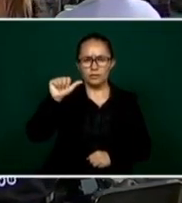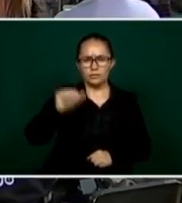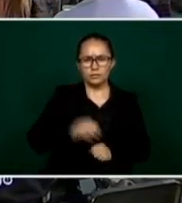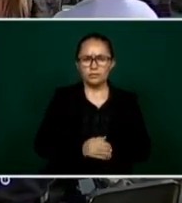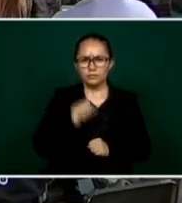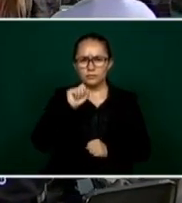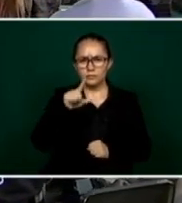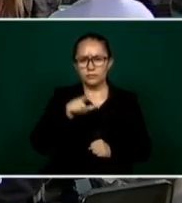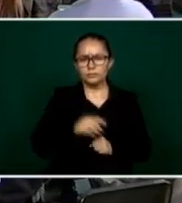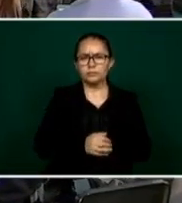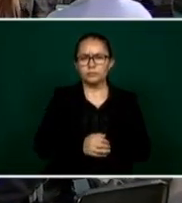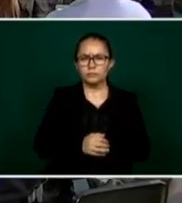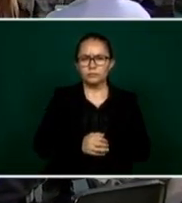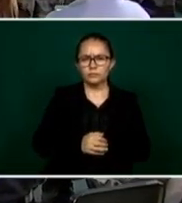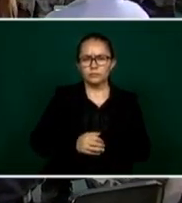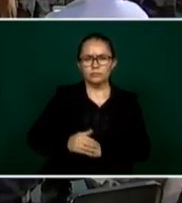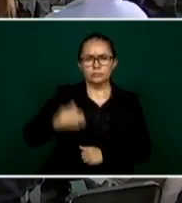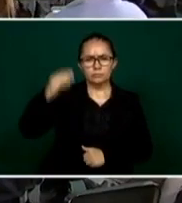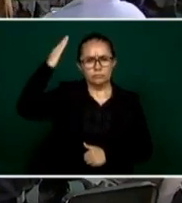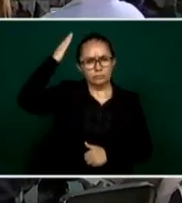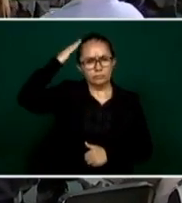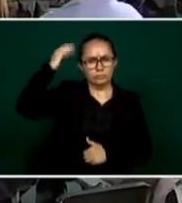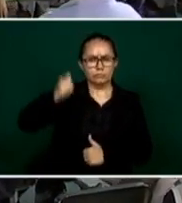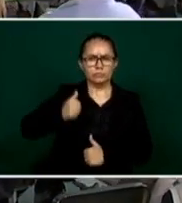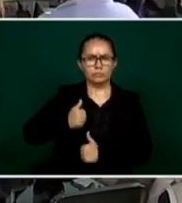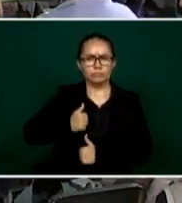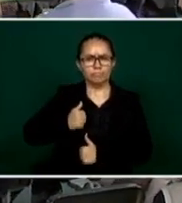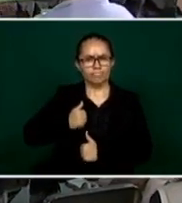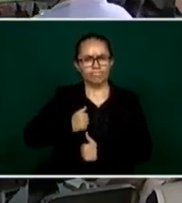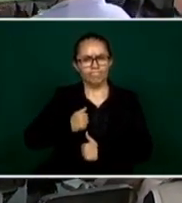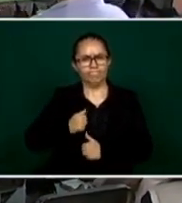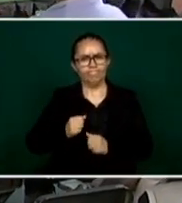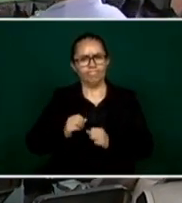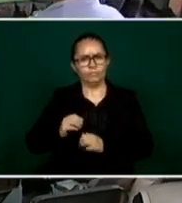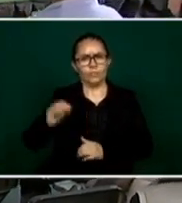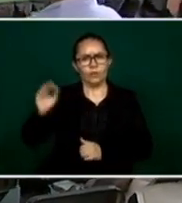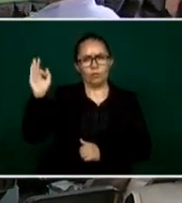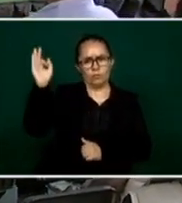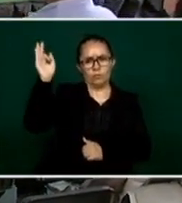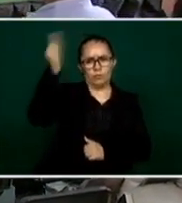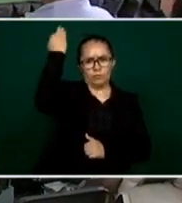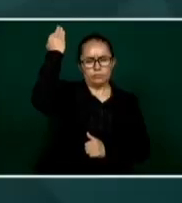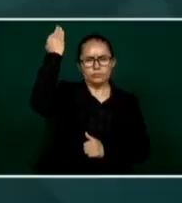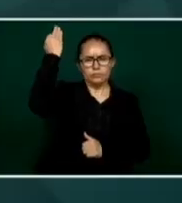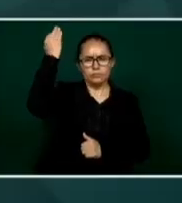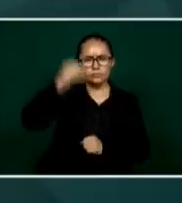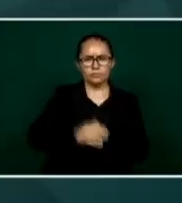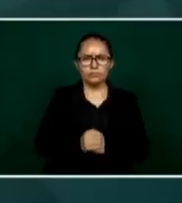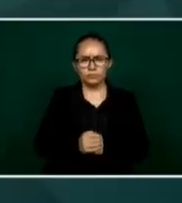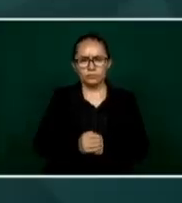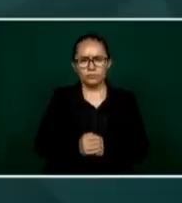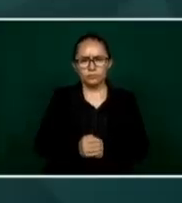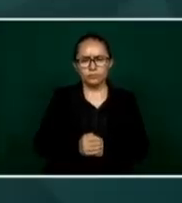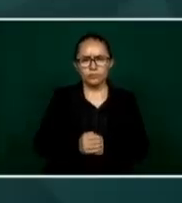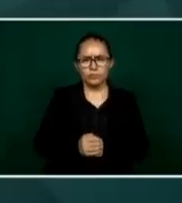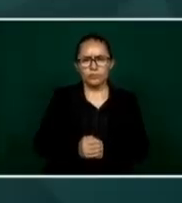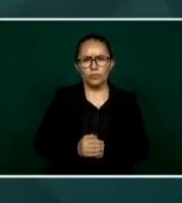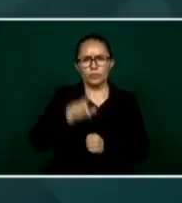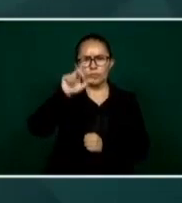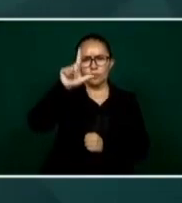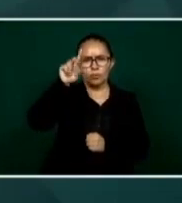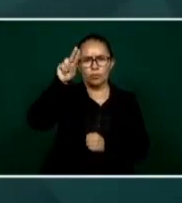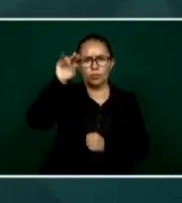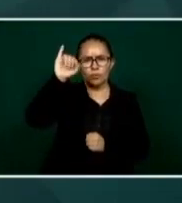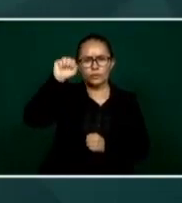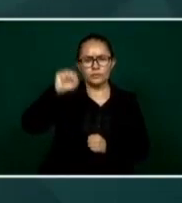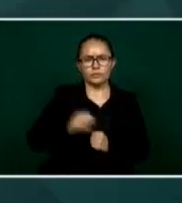Está el comandante de la Guardia Nacional, general Luis Rodríguez Bucio,